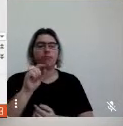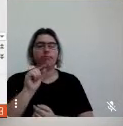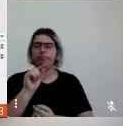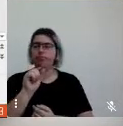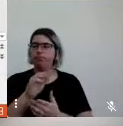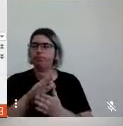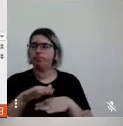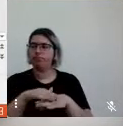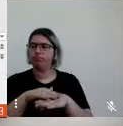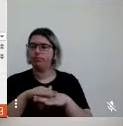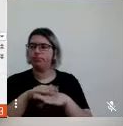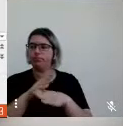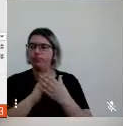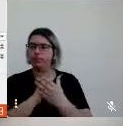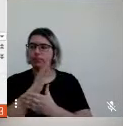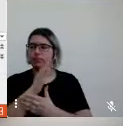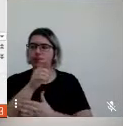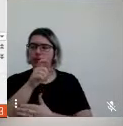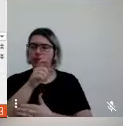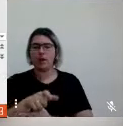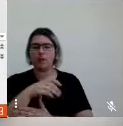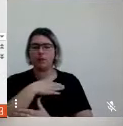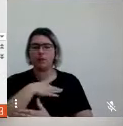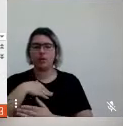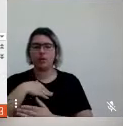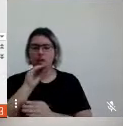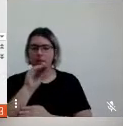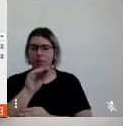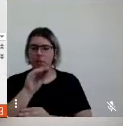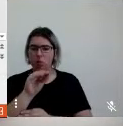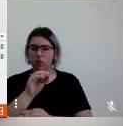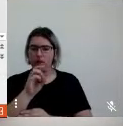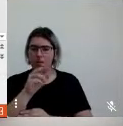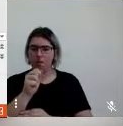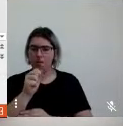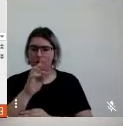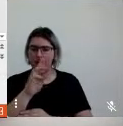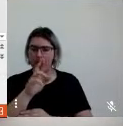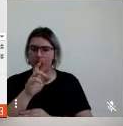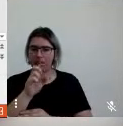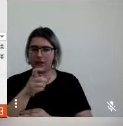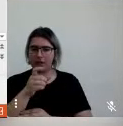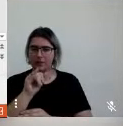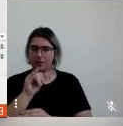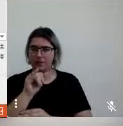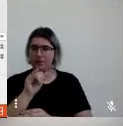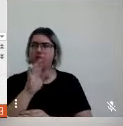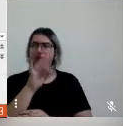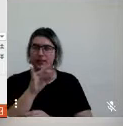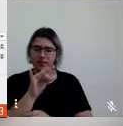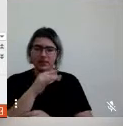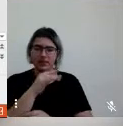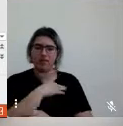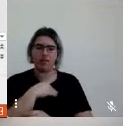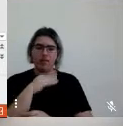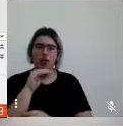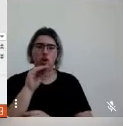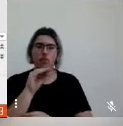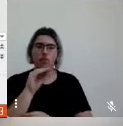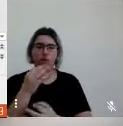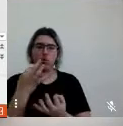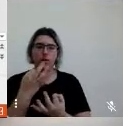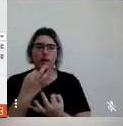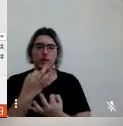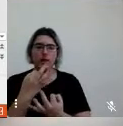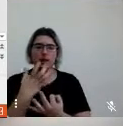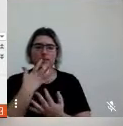que hay una persona que quiere hacerte una pregunta. Patsy, ¿querías hablar? Y quería preguntar que si un consumo de leche